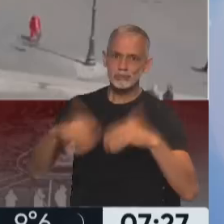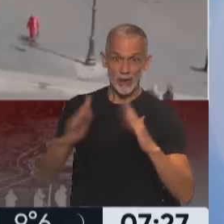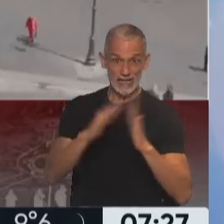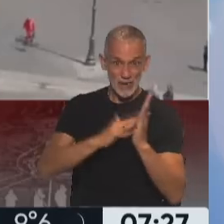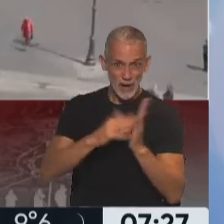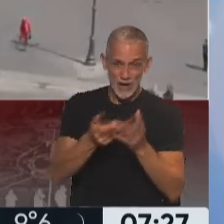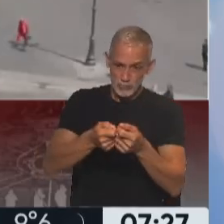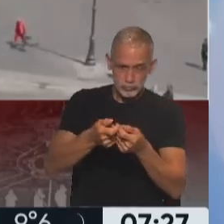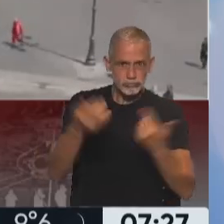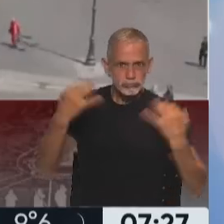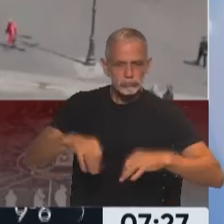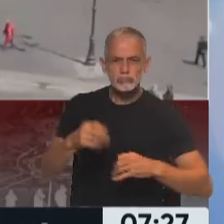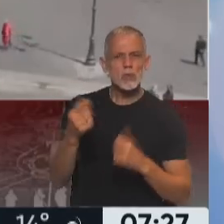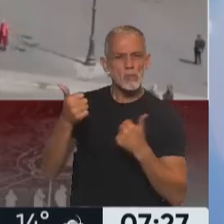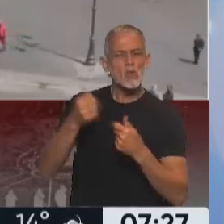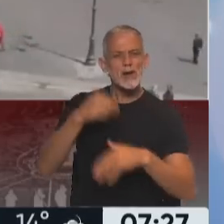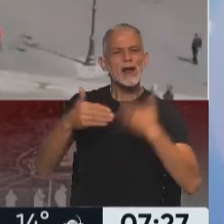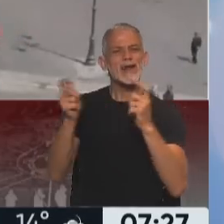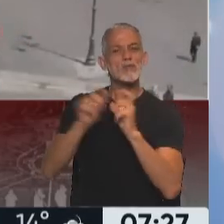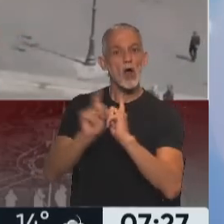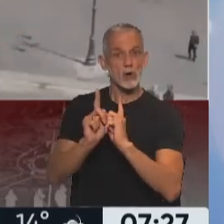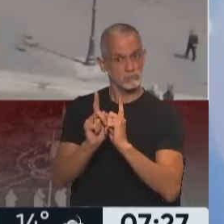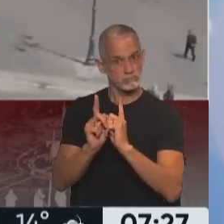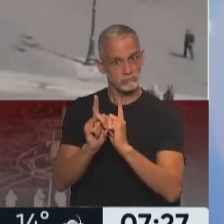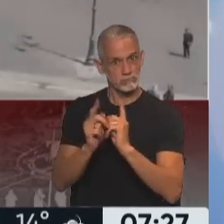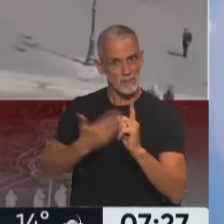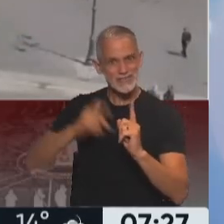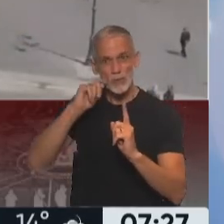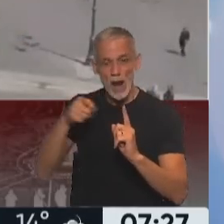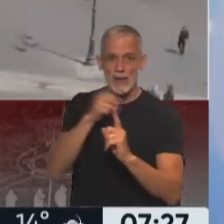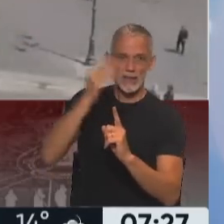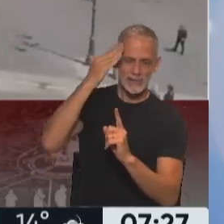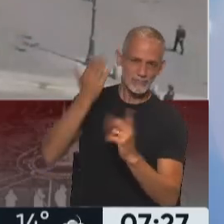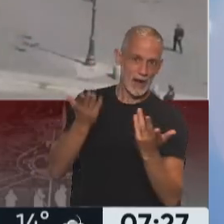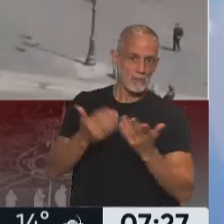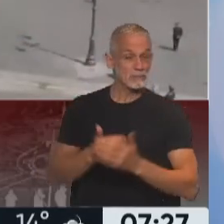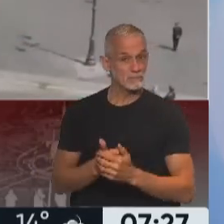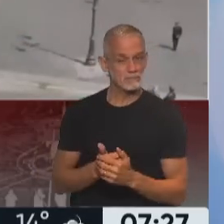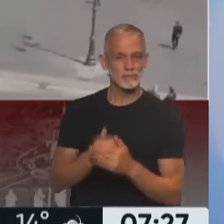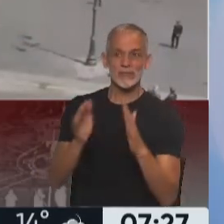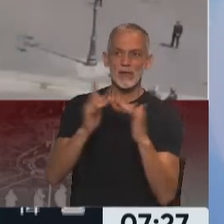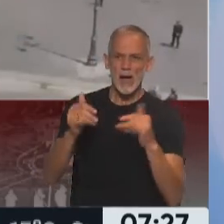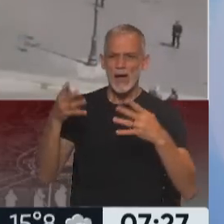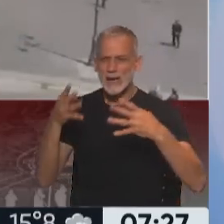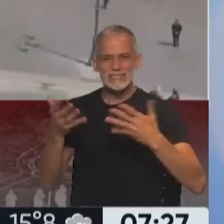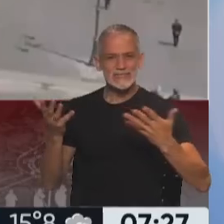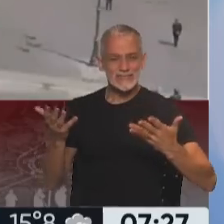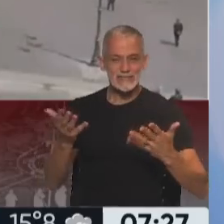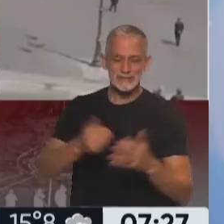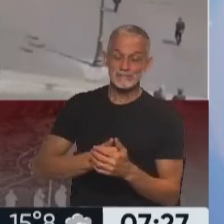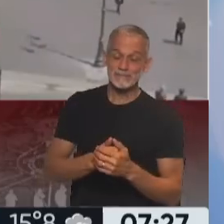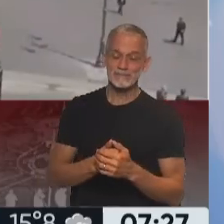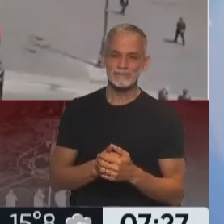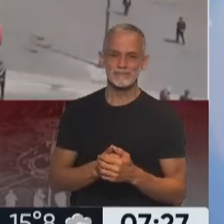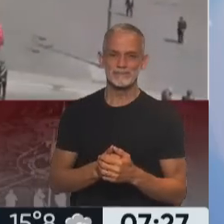hoy. Sí, en un contexto tan tenso. Totalmente. Y que no hay definiciones El al menos contexto de paz El en la guerra impone, es en verdad. Ucrania.